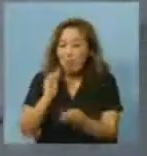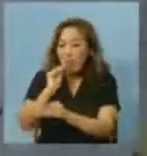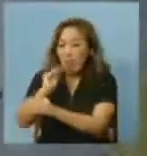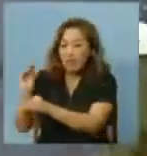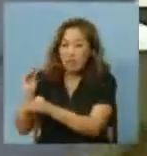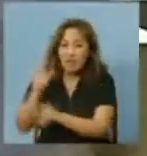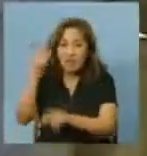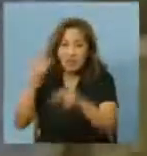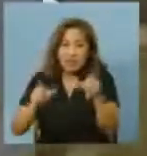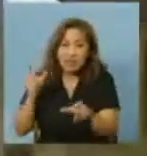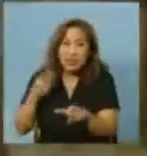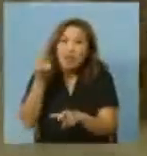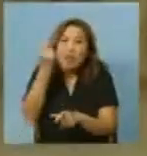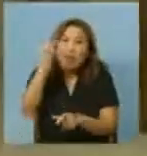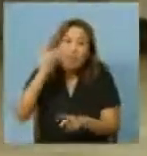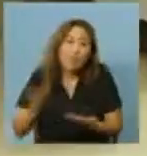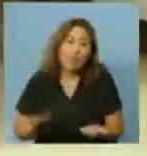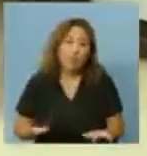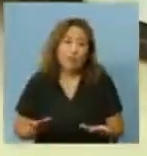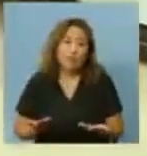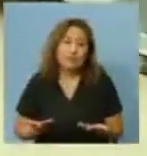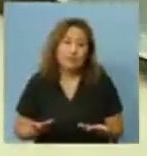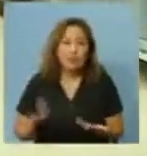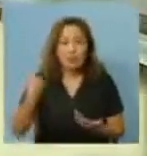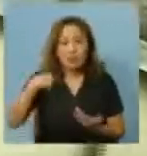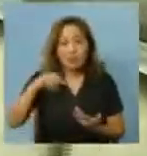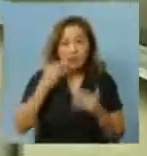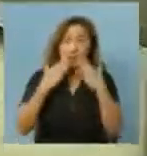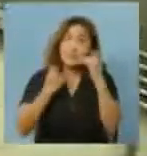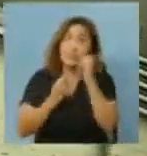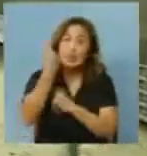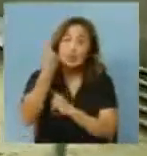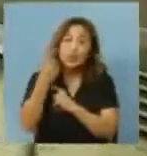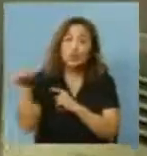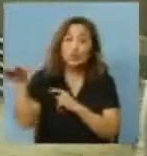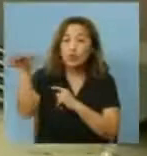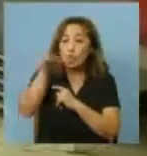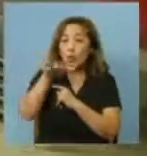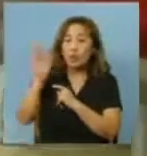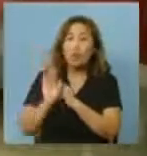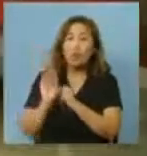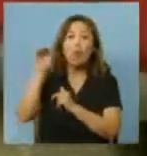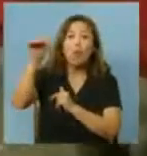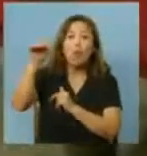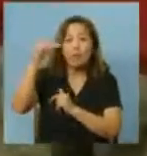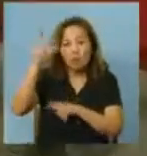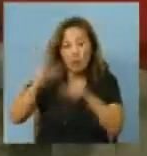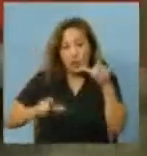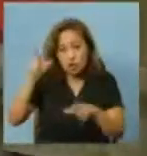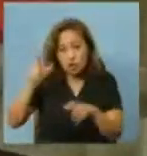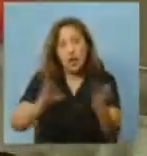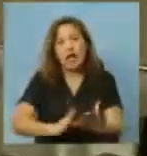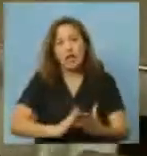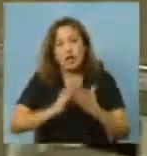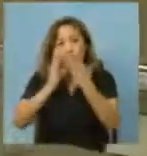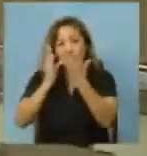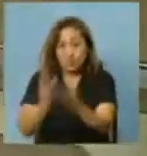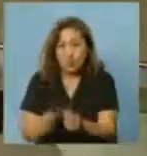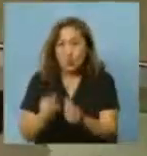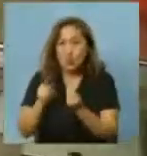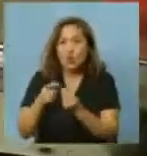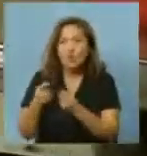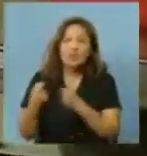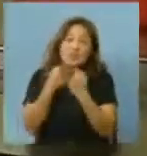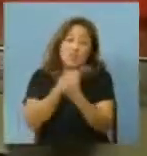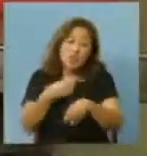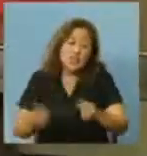la gente no nos alcanza. Pero gracias a Dios el barrio es un barrio donde hay gente que es muy solidaria y nos